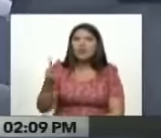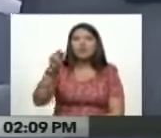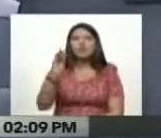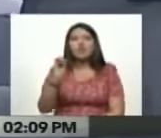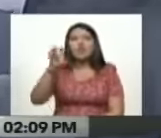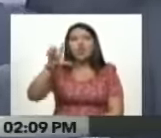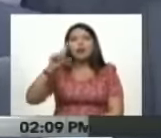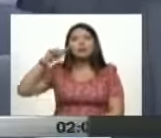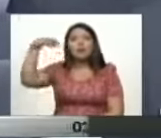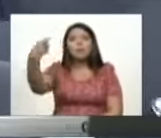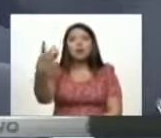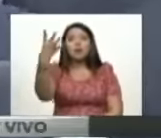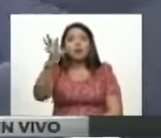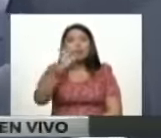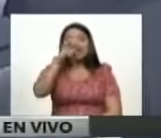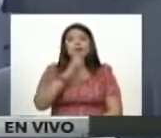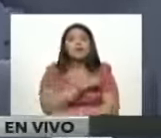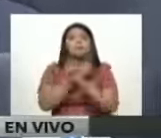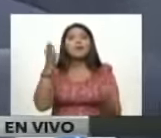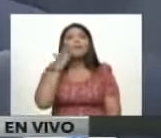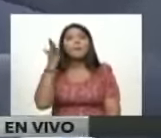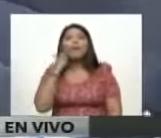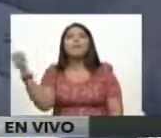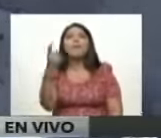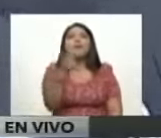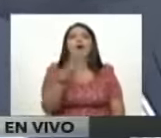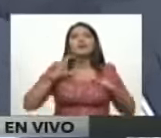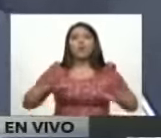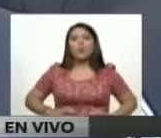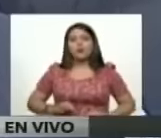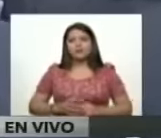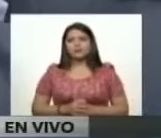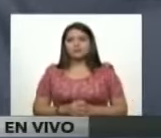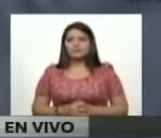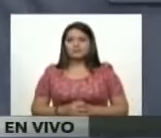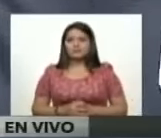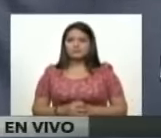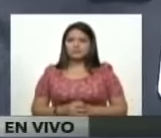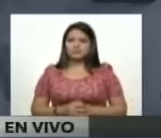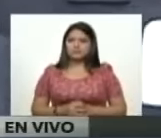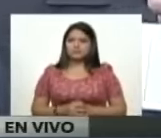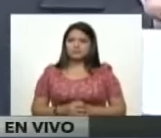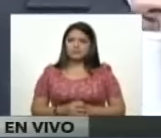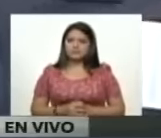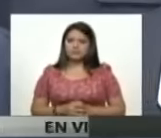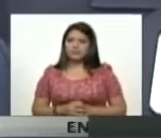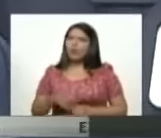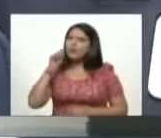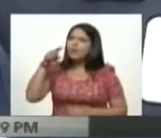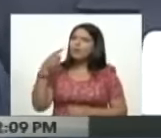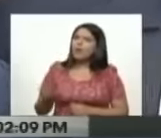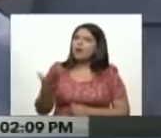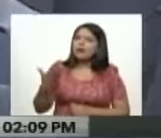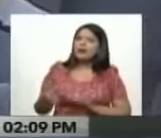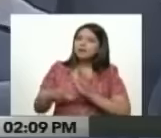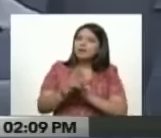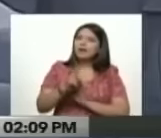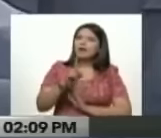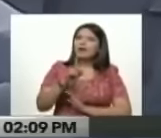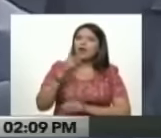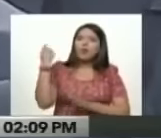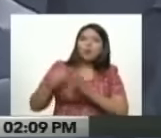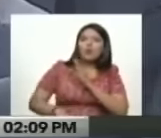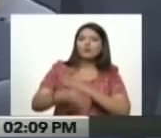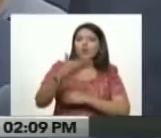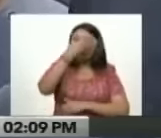después de 40 años y su mamá todavía buscando el cadáver. Cuando se haga la propuesta, ¿cree que podría estar en juego leyes tan importantes como la ley contra el silencio y el olvido,